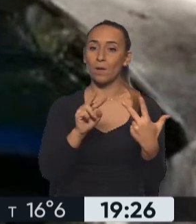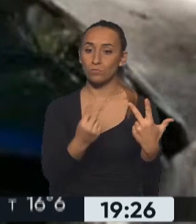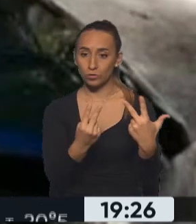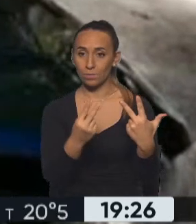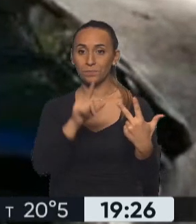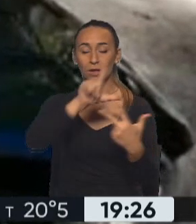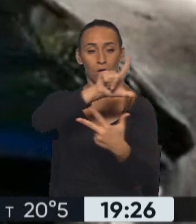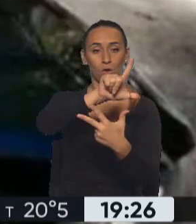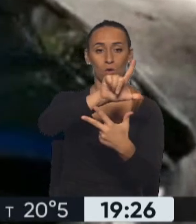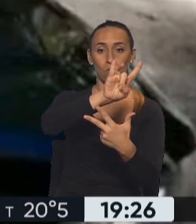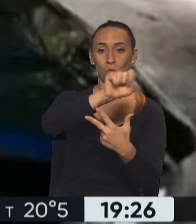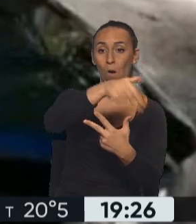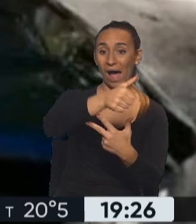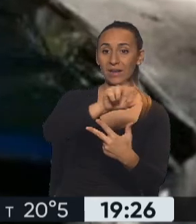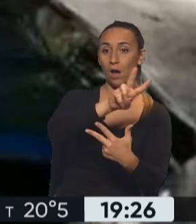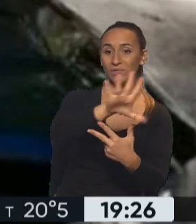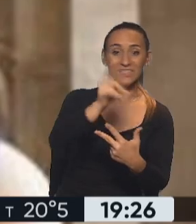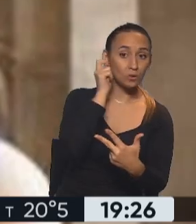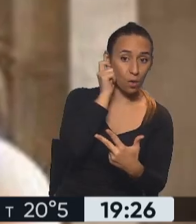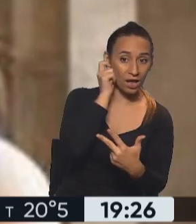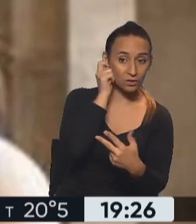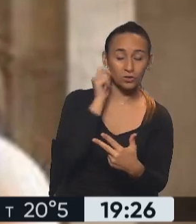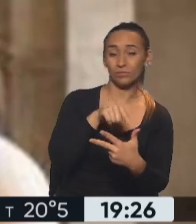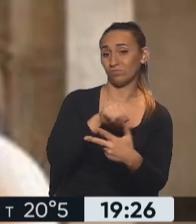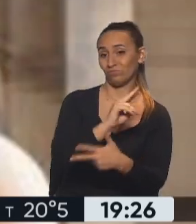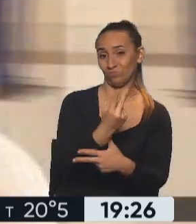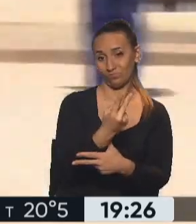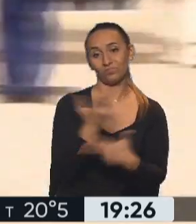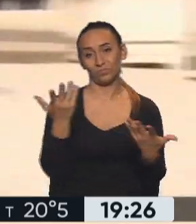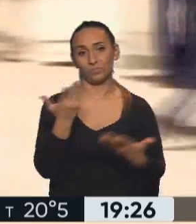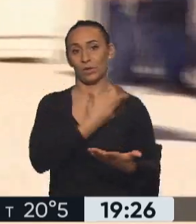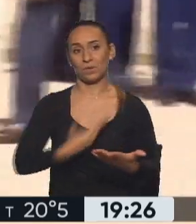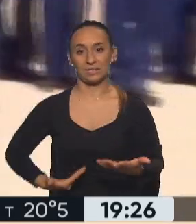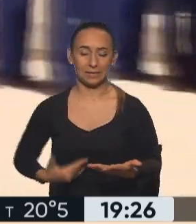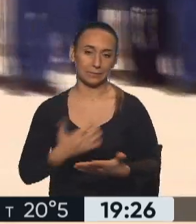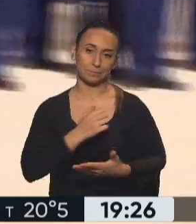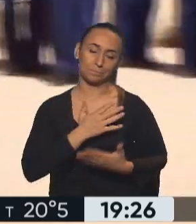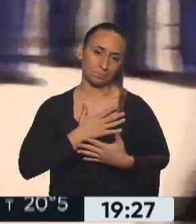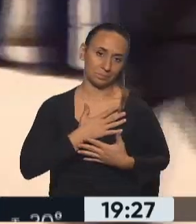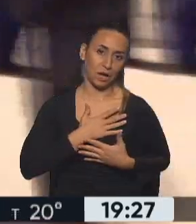Luana Villiers, de 25 años, y le dio el pésame a la familia.